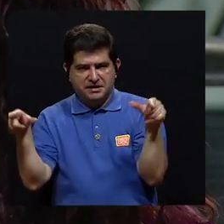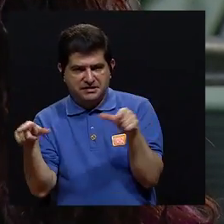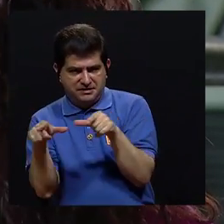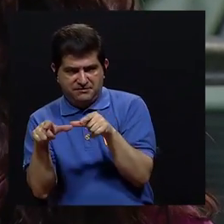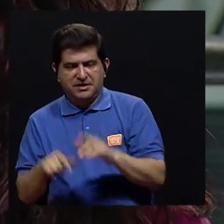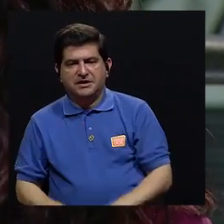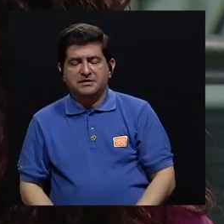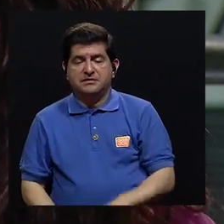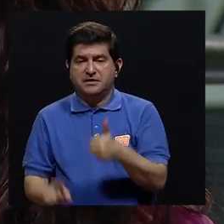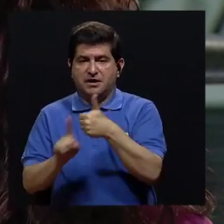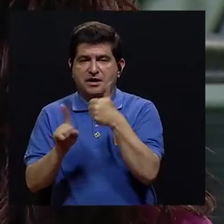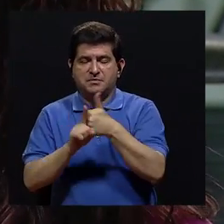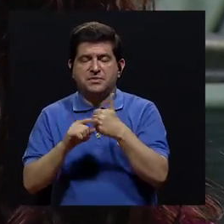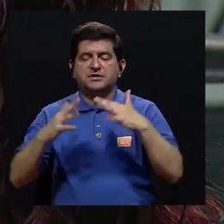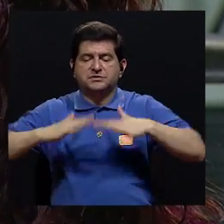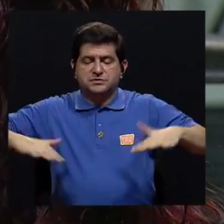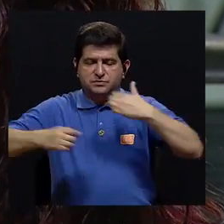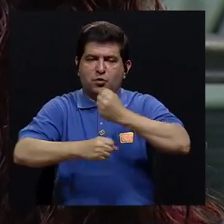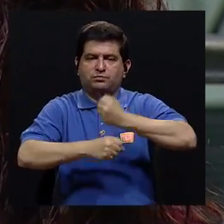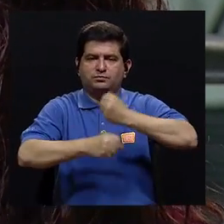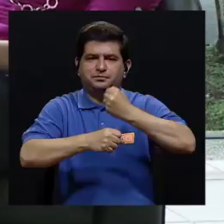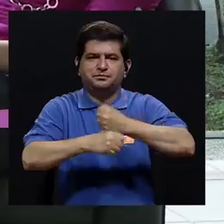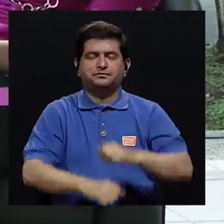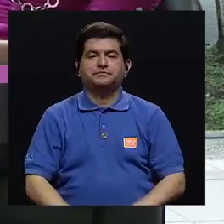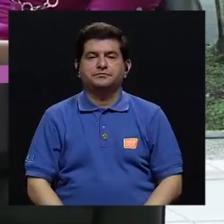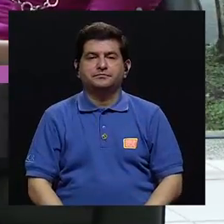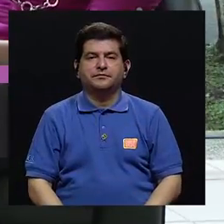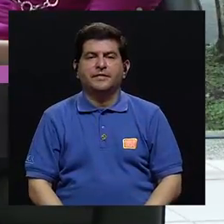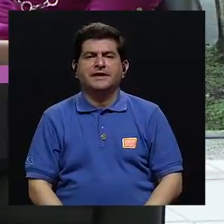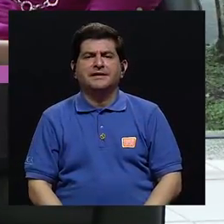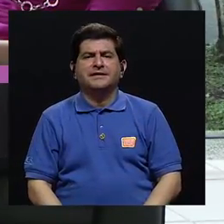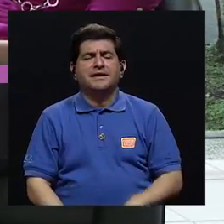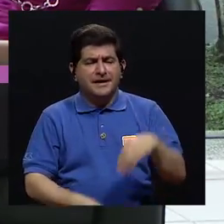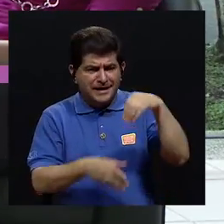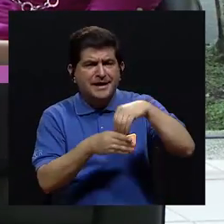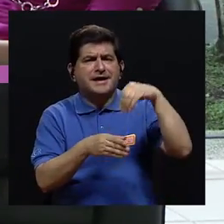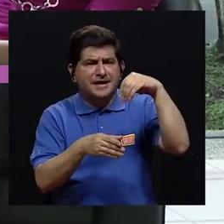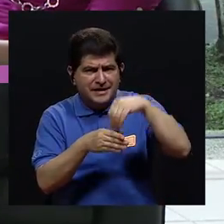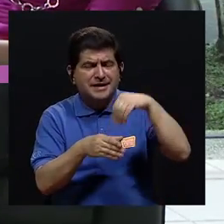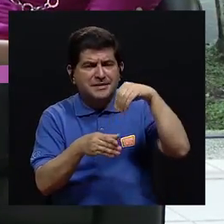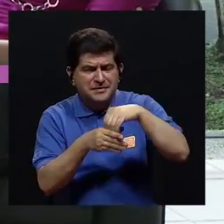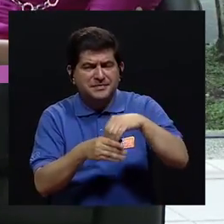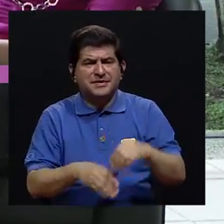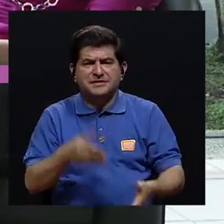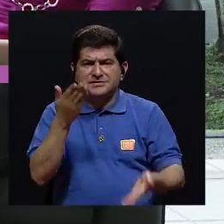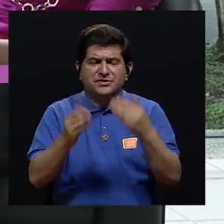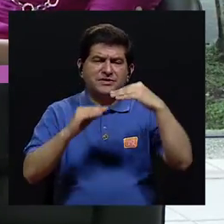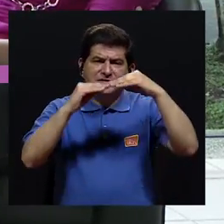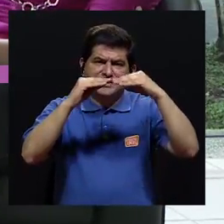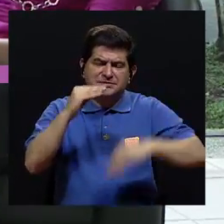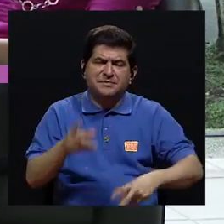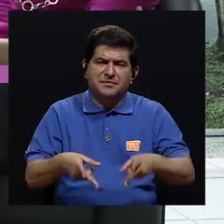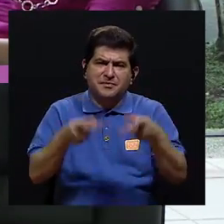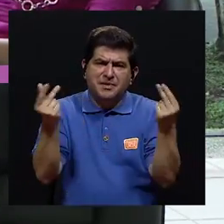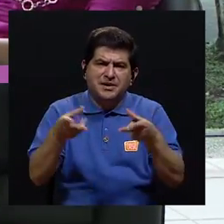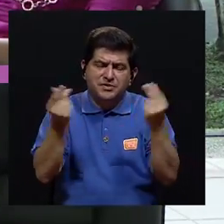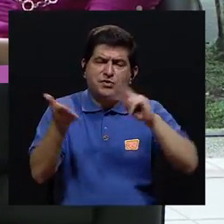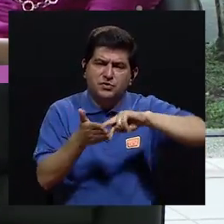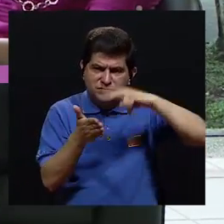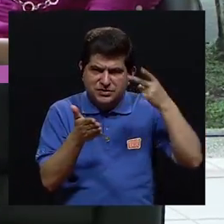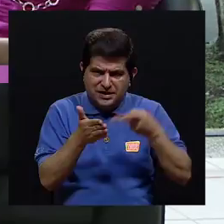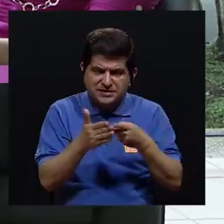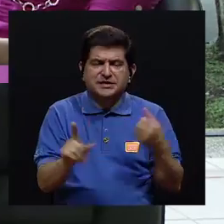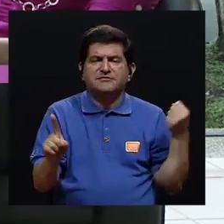lugares, en nuestro mismo entorno de trabajo. Sí, a la larga, la inversión es incluso hasta menos costosa que